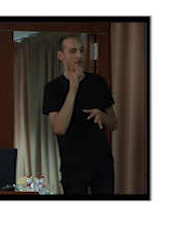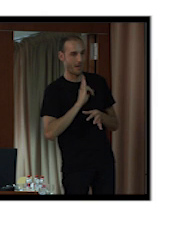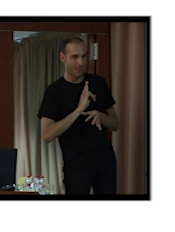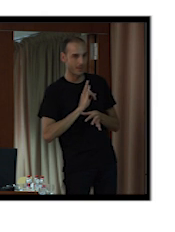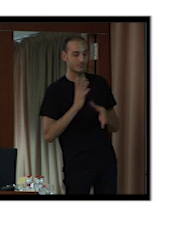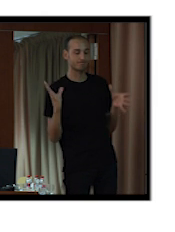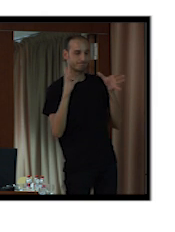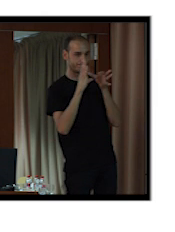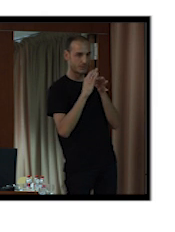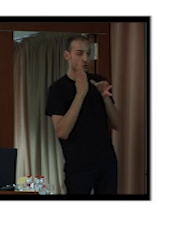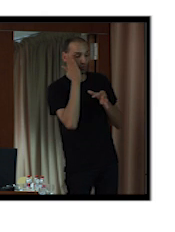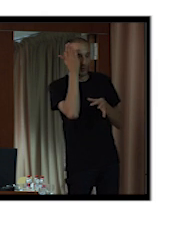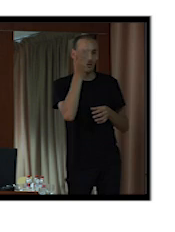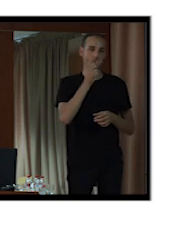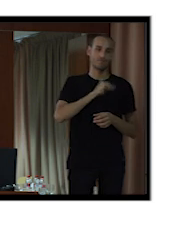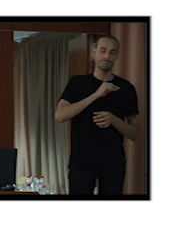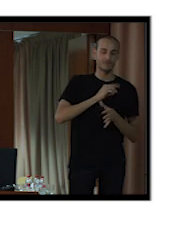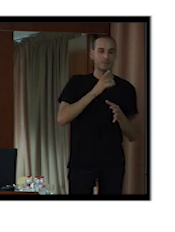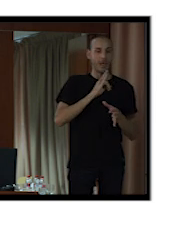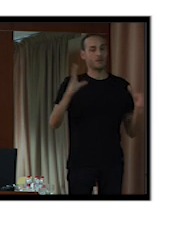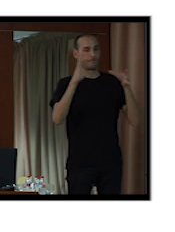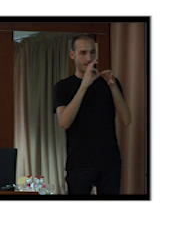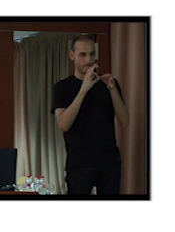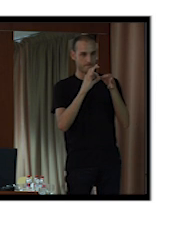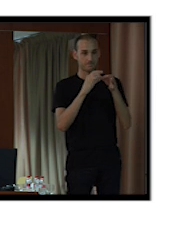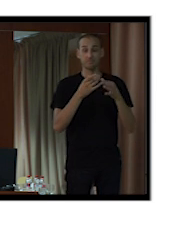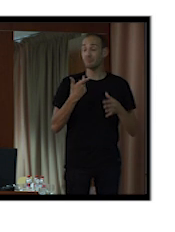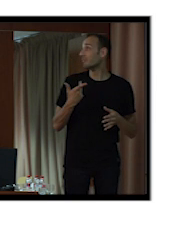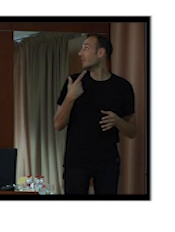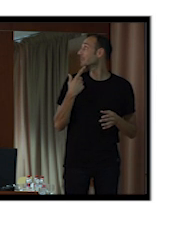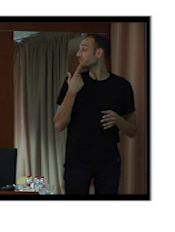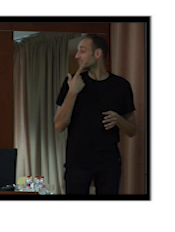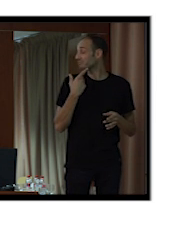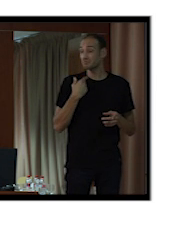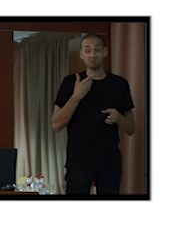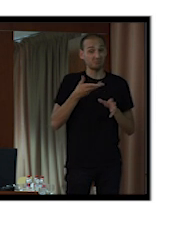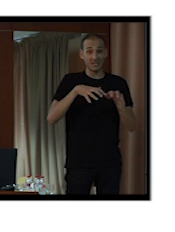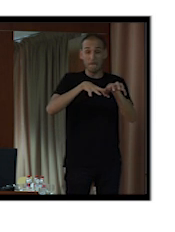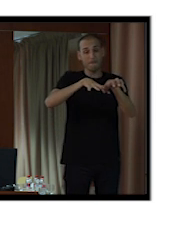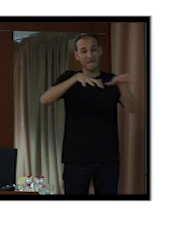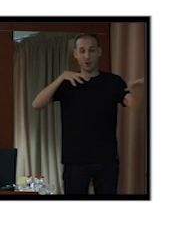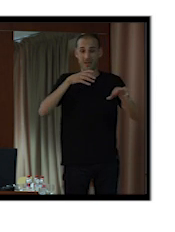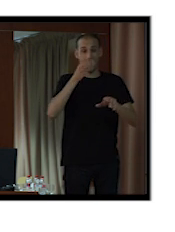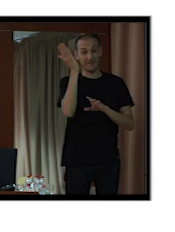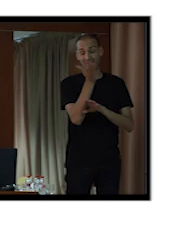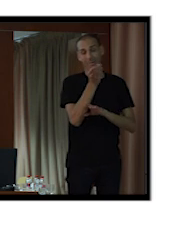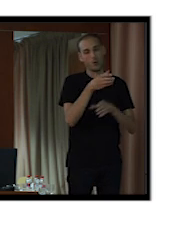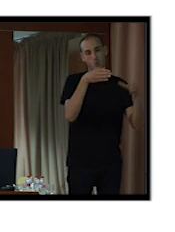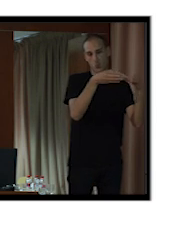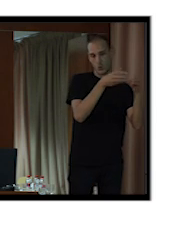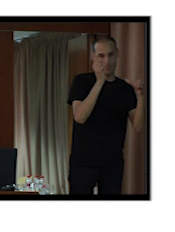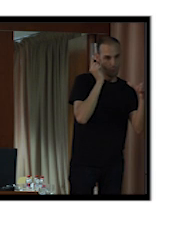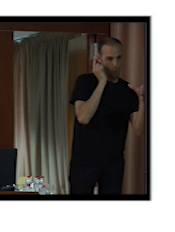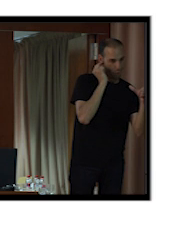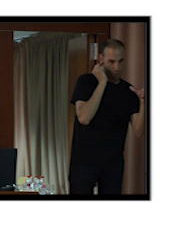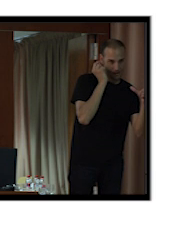Es un síndrome que afecta a un 5% de la población general, con un claro predominio en mujeres. Solo hace falta veros, no hace falta que no lo